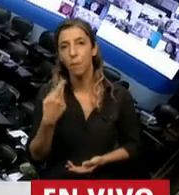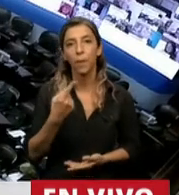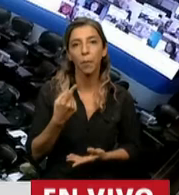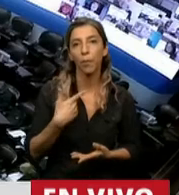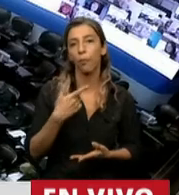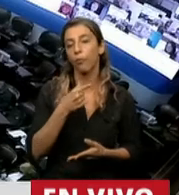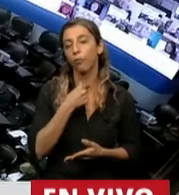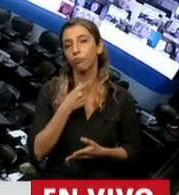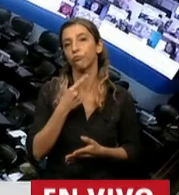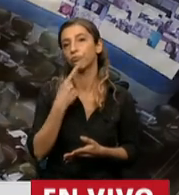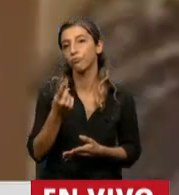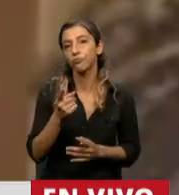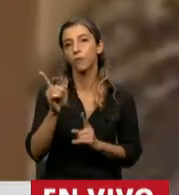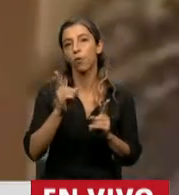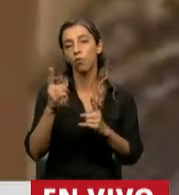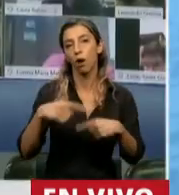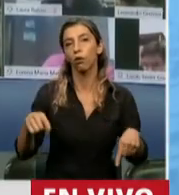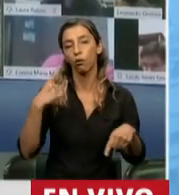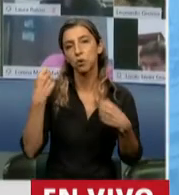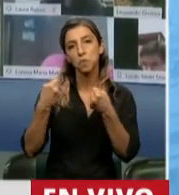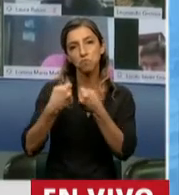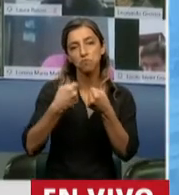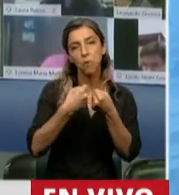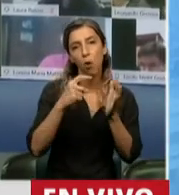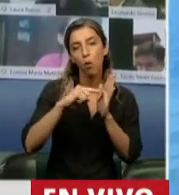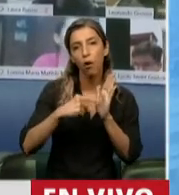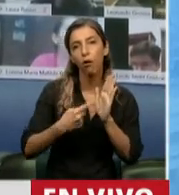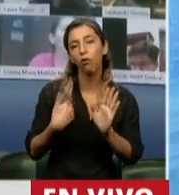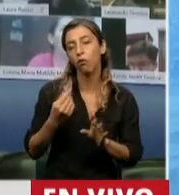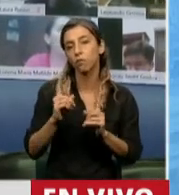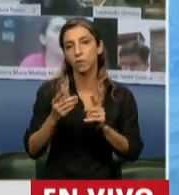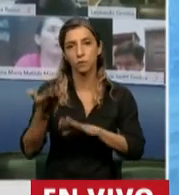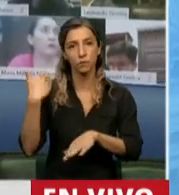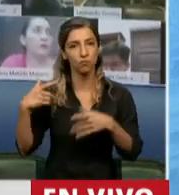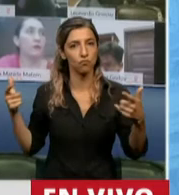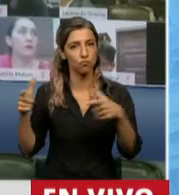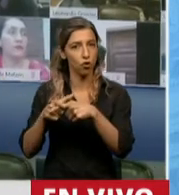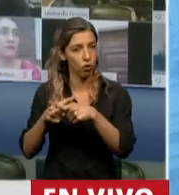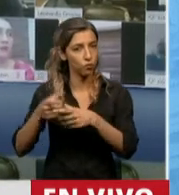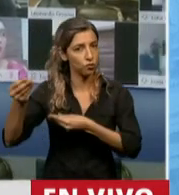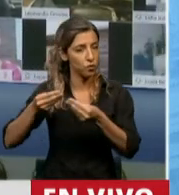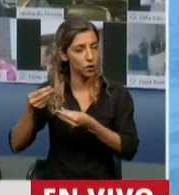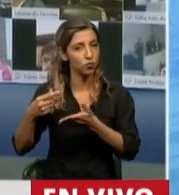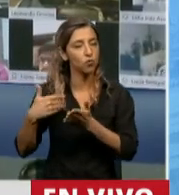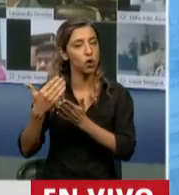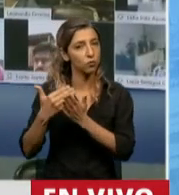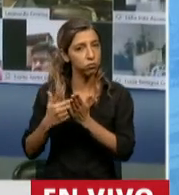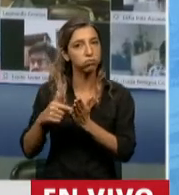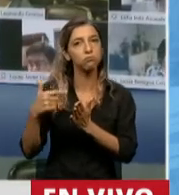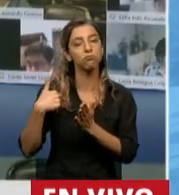coincidencias, resaltar la tarea de la Comisión de Presupuesto en cabeza del